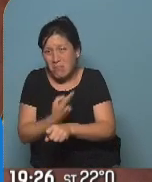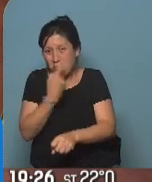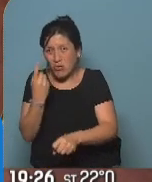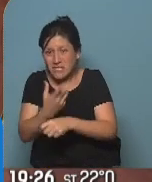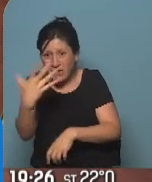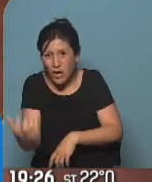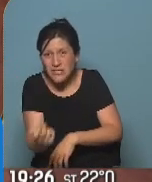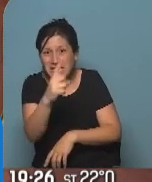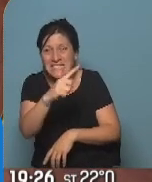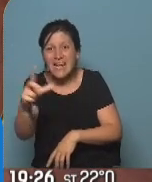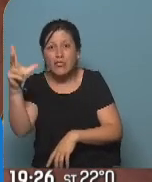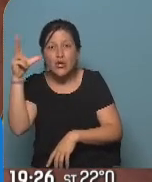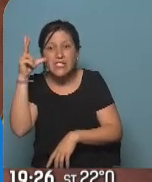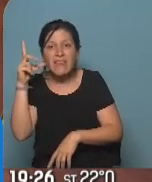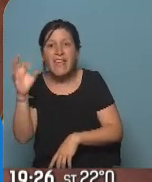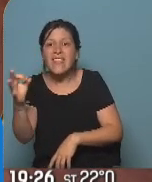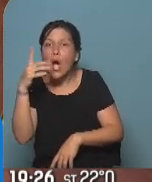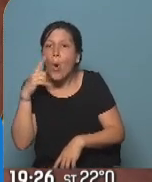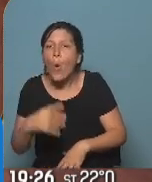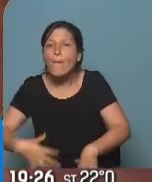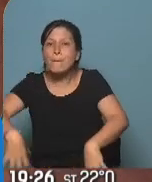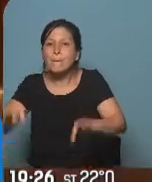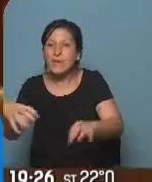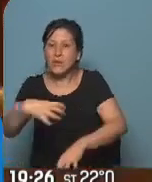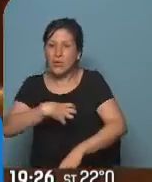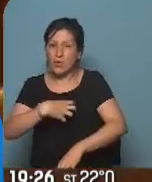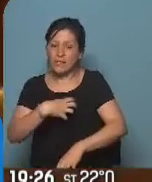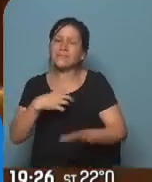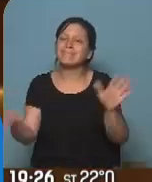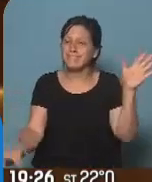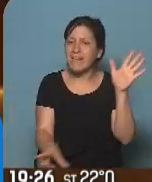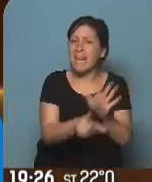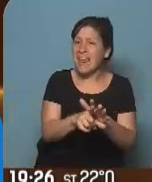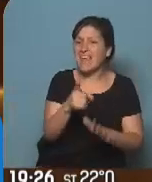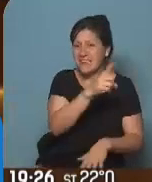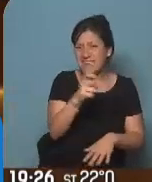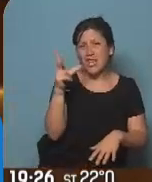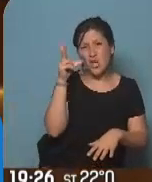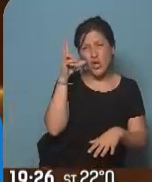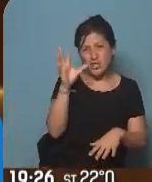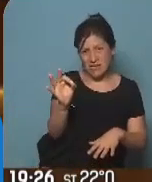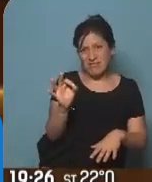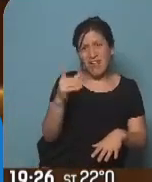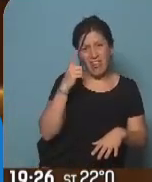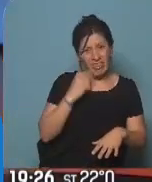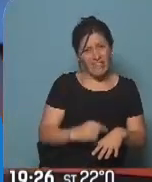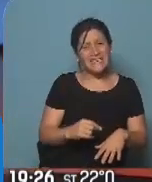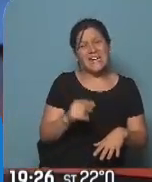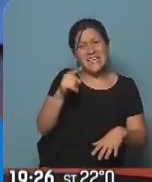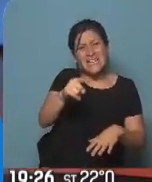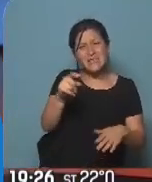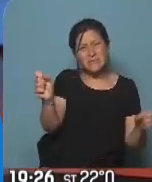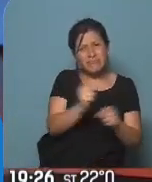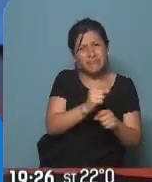previstos en el calendario escolar. Sí, la ley de 180 días es un poco, es de la década de 2000.